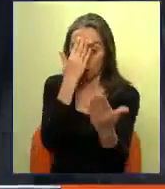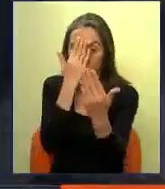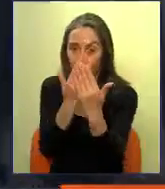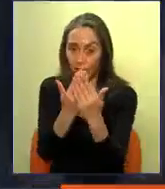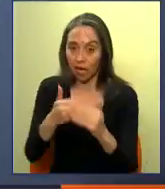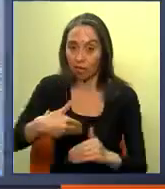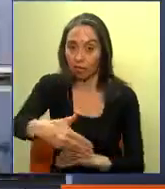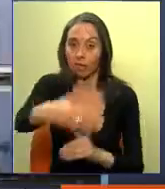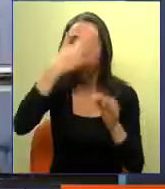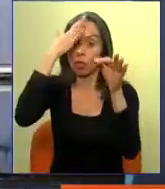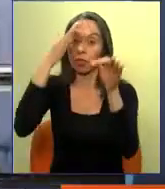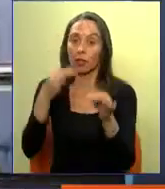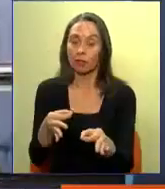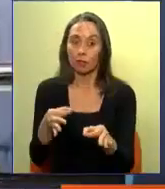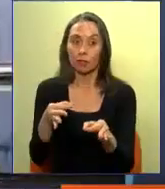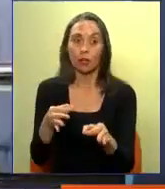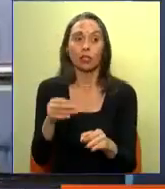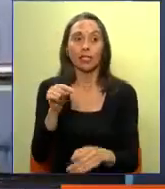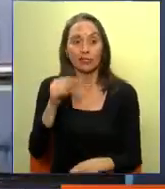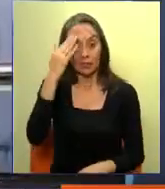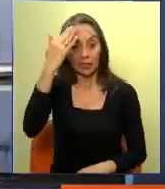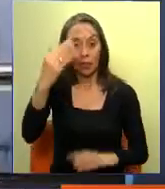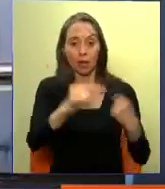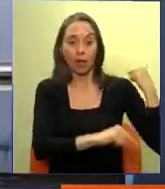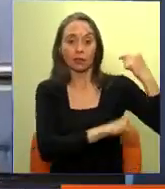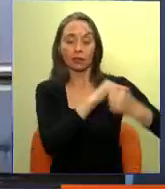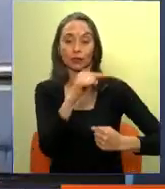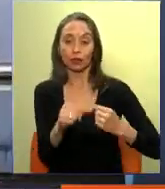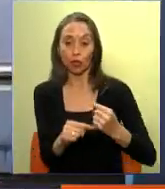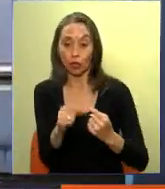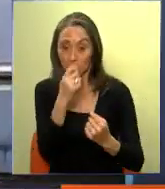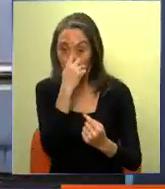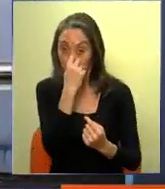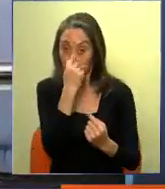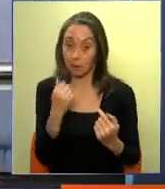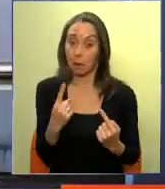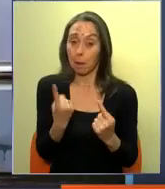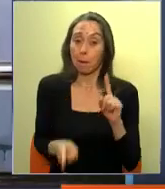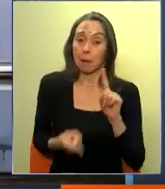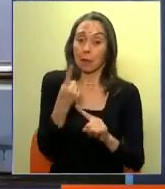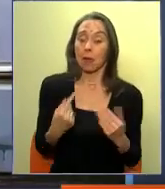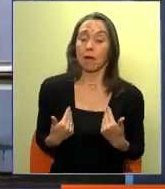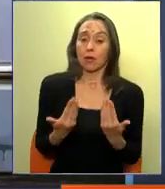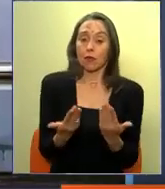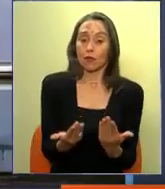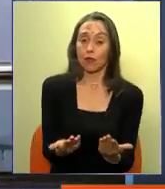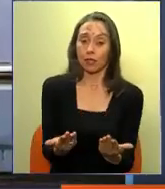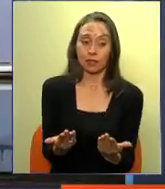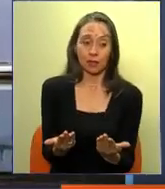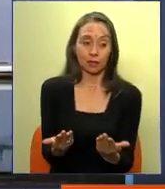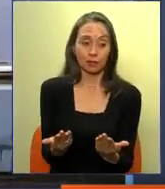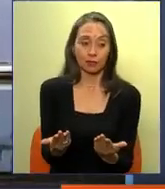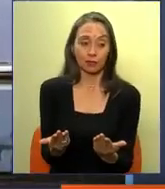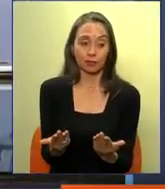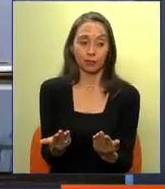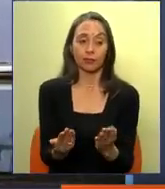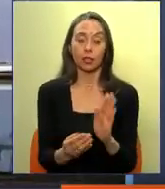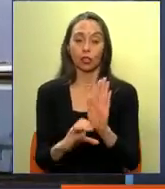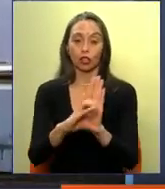decisivo. Jornada que es histórica, donde ofrecemos por primera vez una